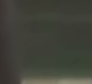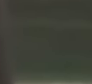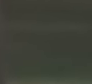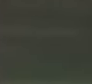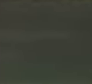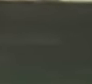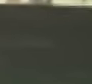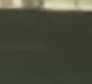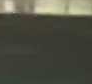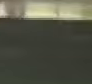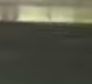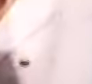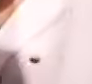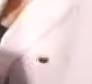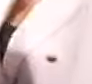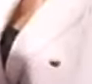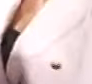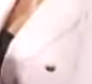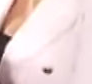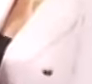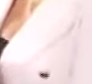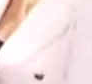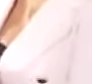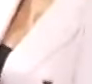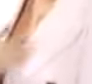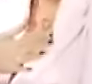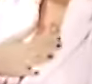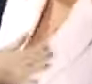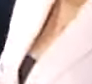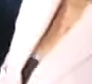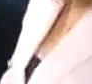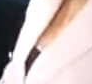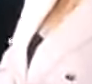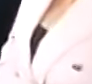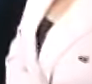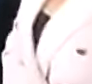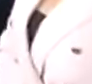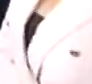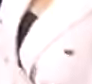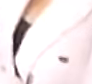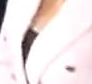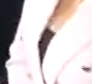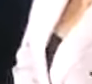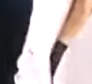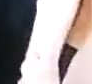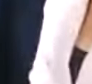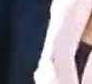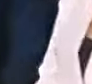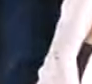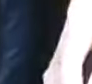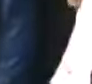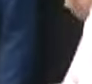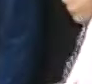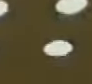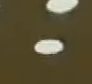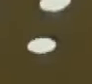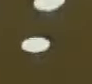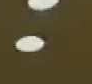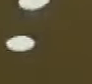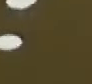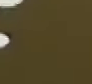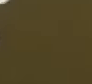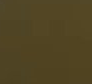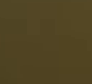extienda en lo que es un gran consenso nacional de todas las fuerzas políticas, económicas y sociales de la